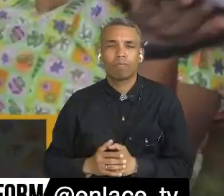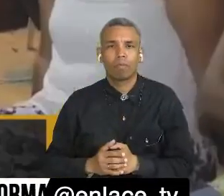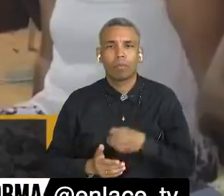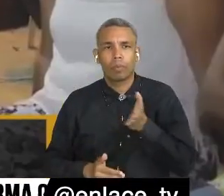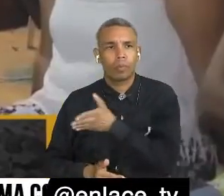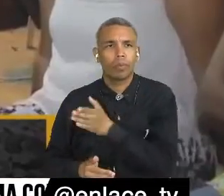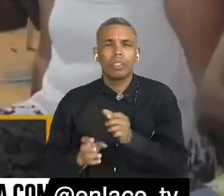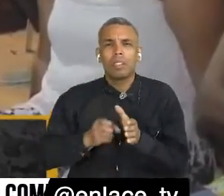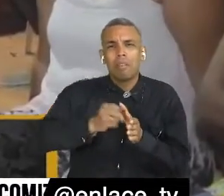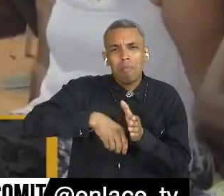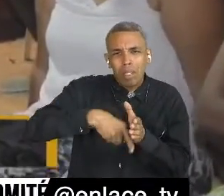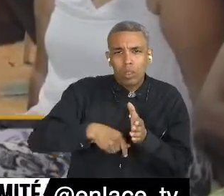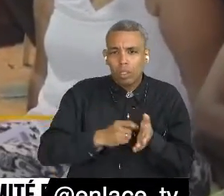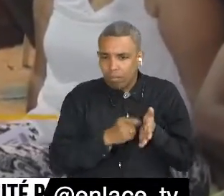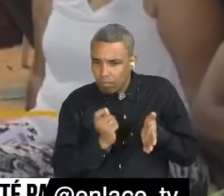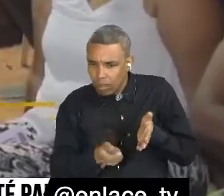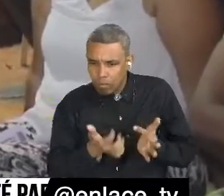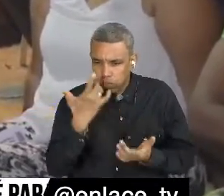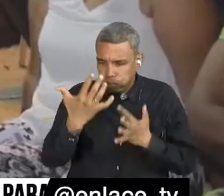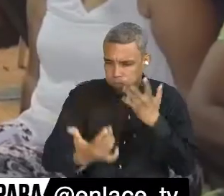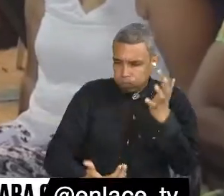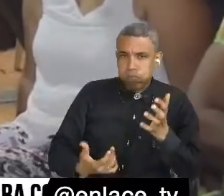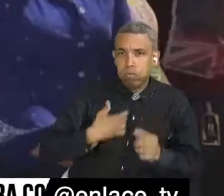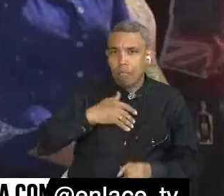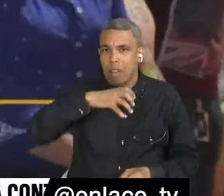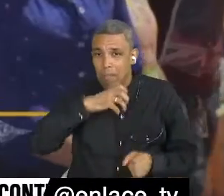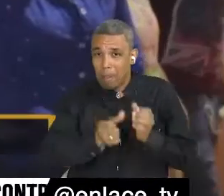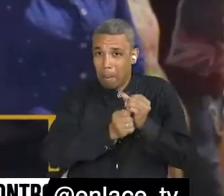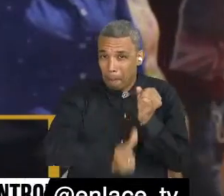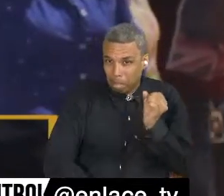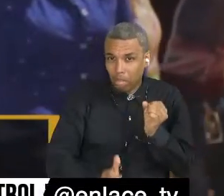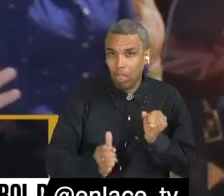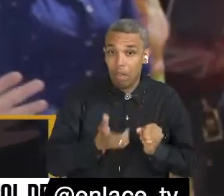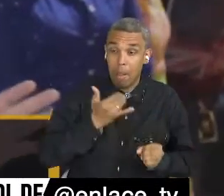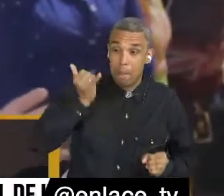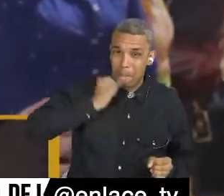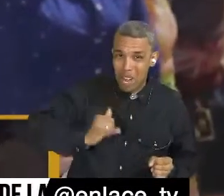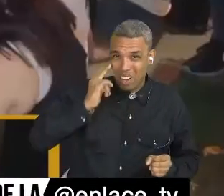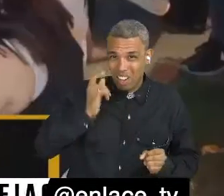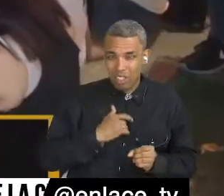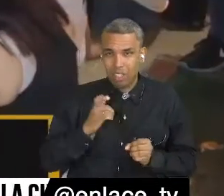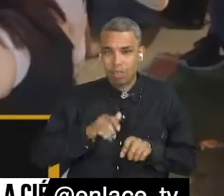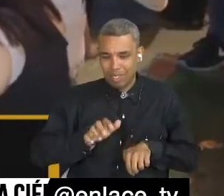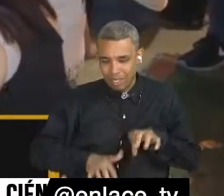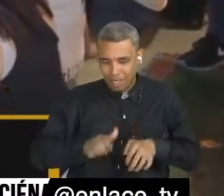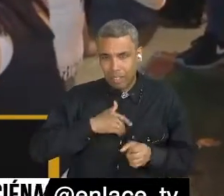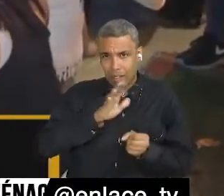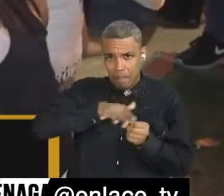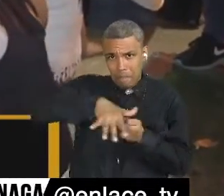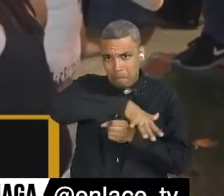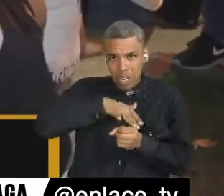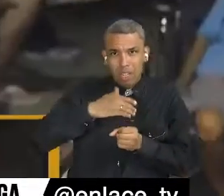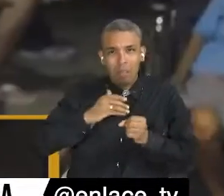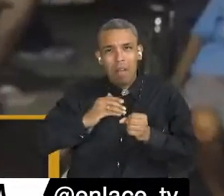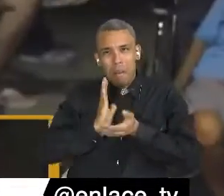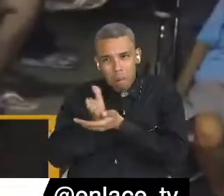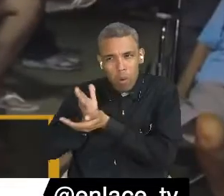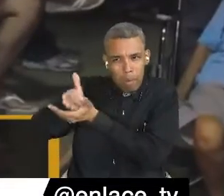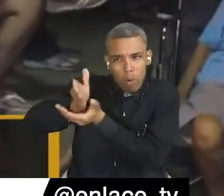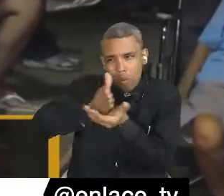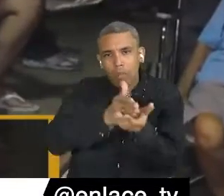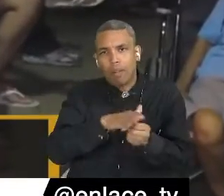quema de las mismas y la recolección de los excrementos de las mascotas son algunos de los temas que la Secretaría del Medio Ambiente viene socializando con los